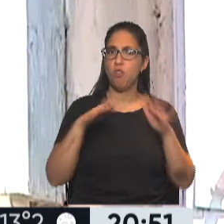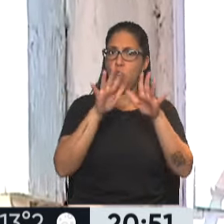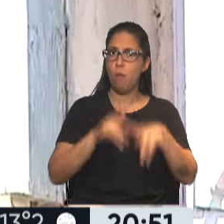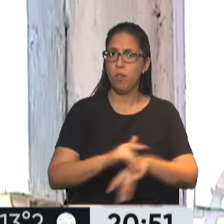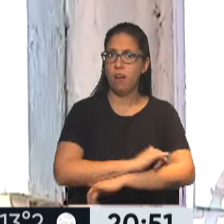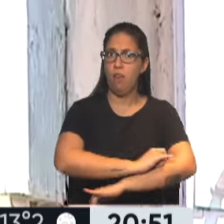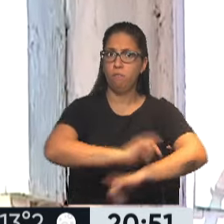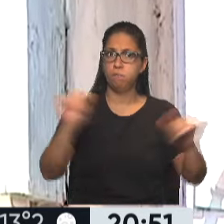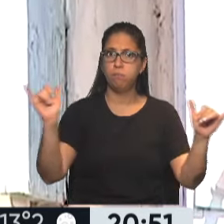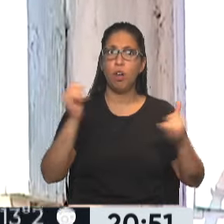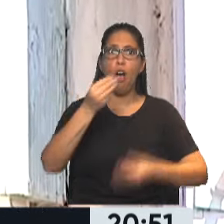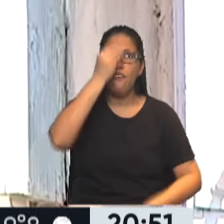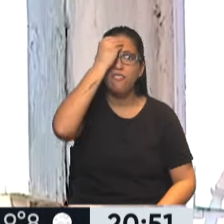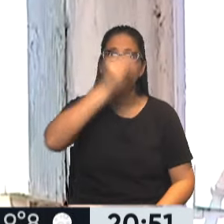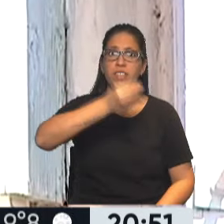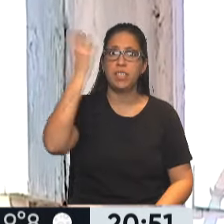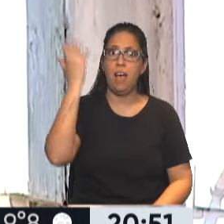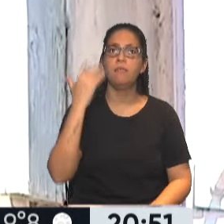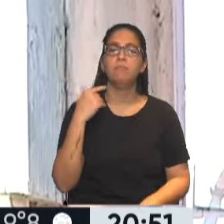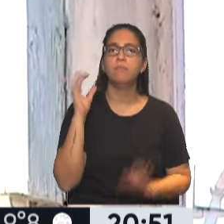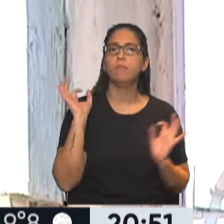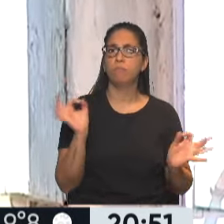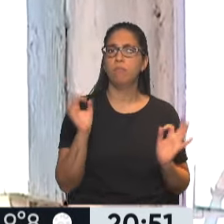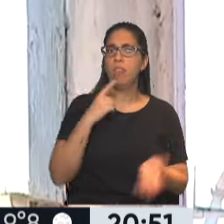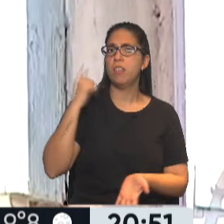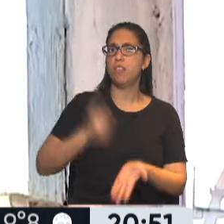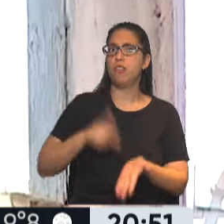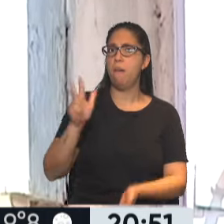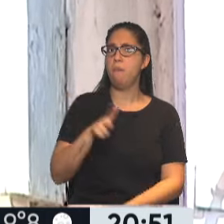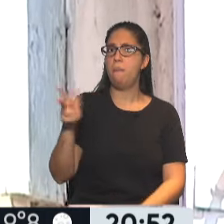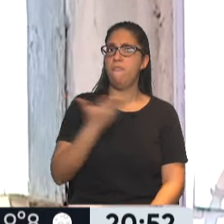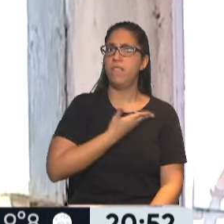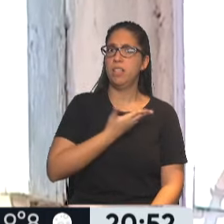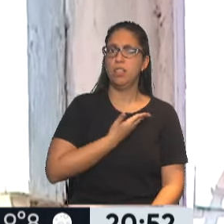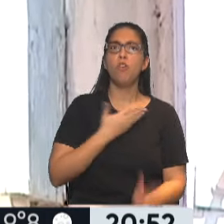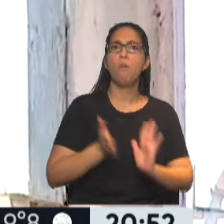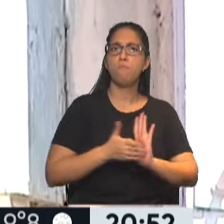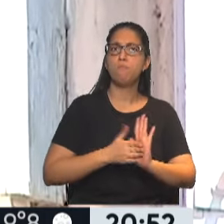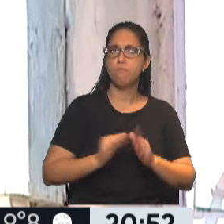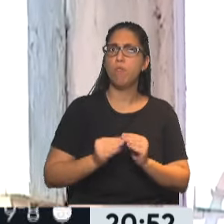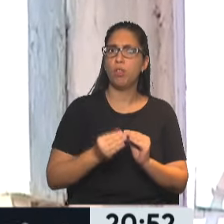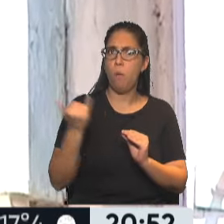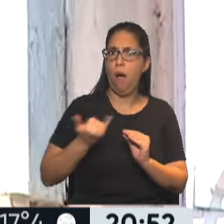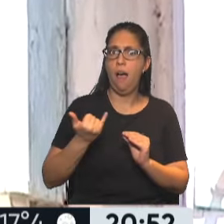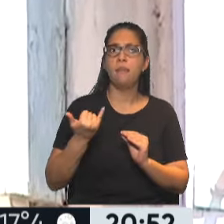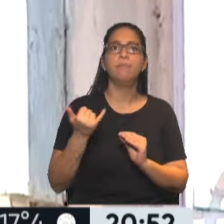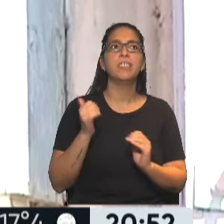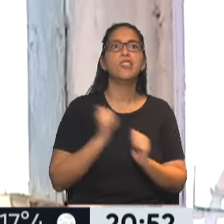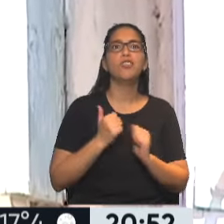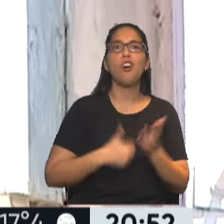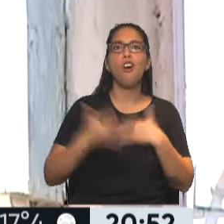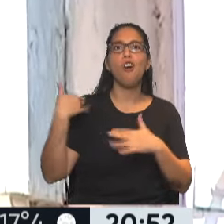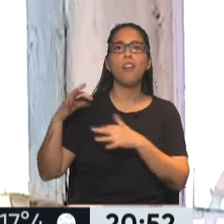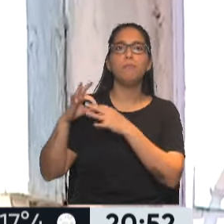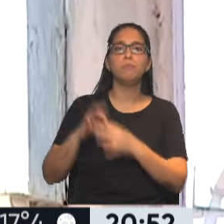Aires y de Santiago del Estero, se informó que la decisión papal del traslado tiene su fundamento histórico en el hecho de que